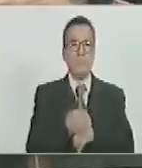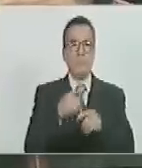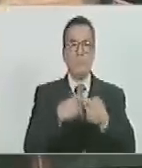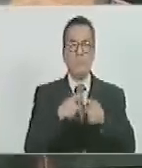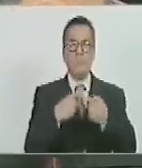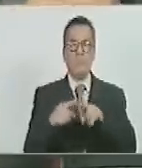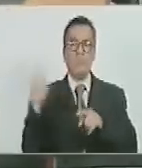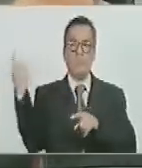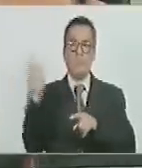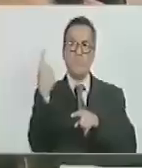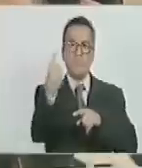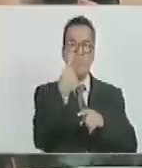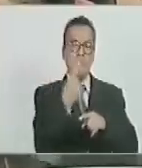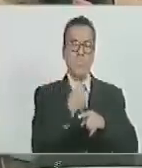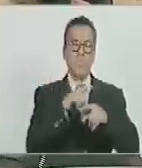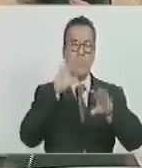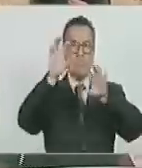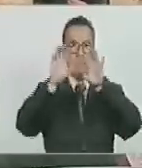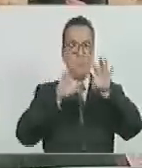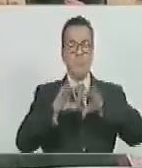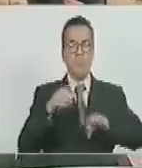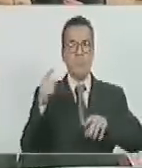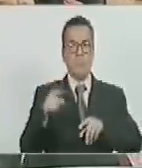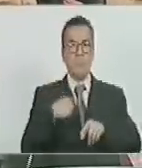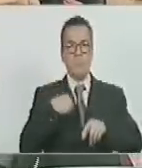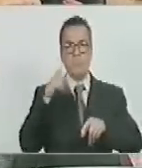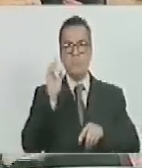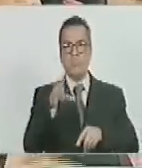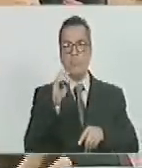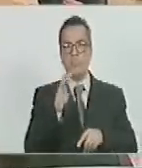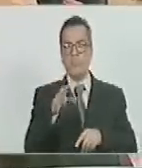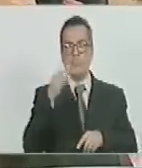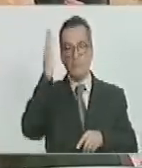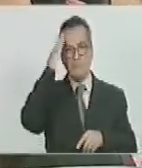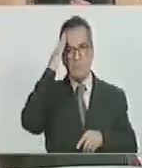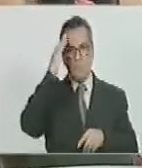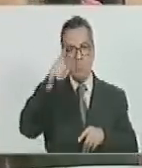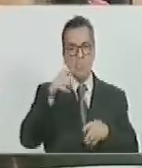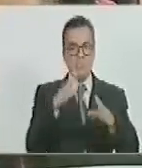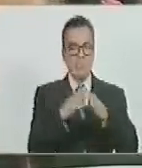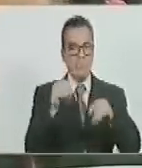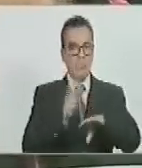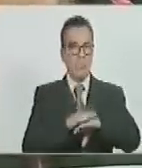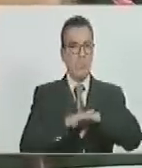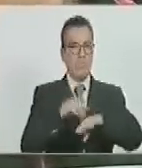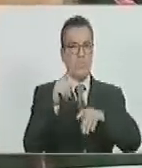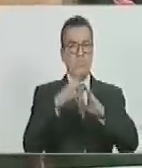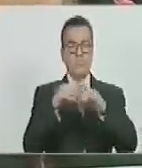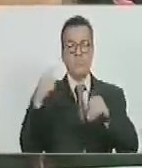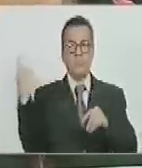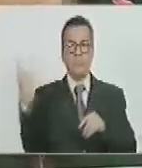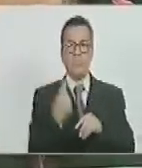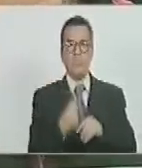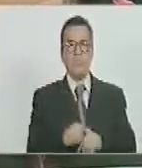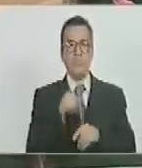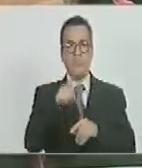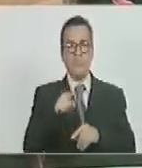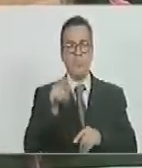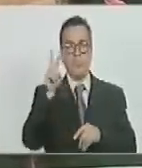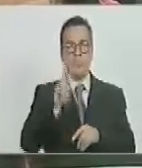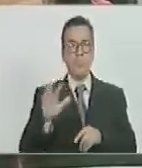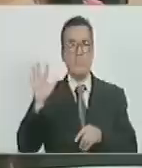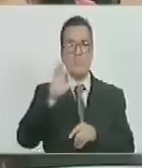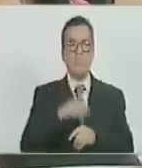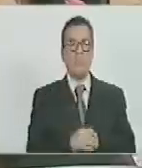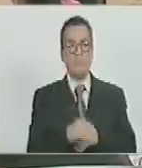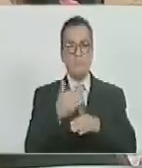en Venezuela, sin medir el dolor y las consecuencias que esto traería para la patria.